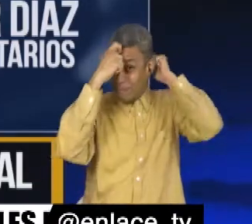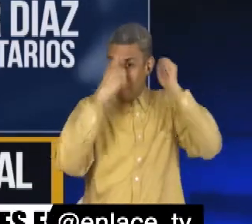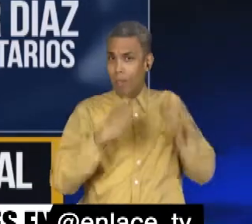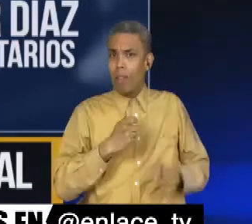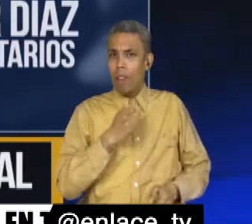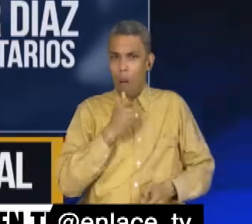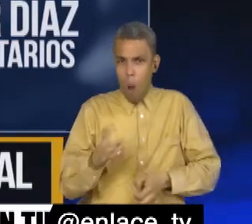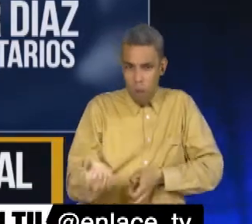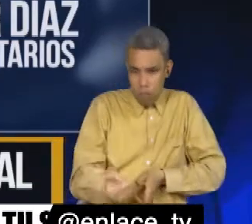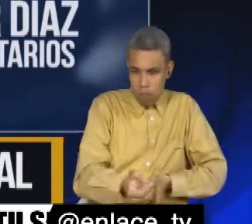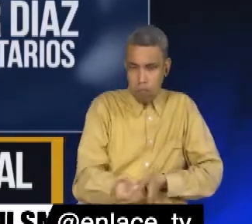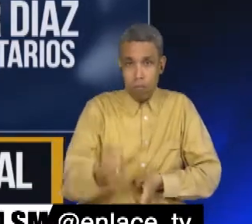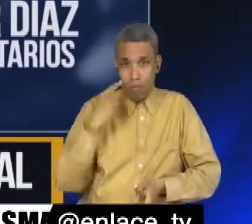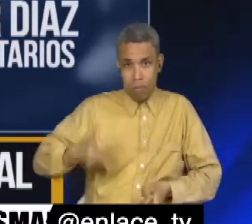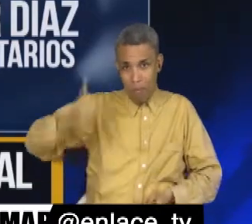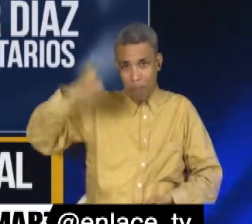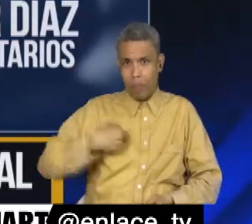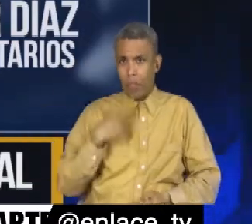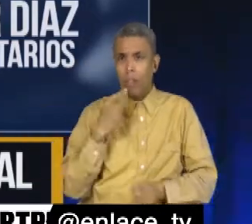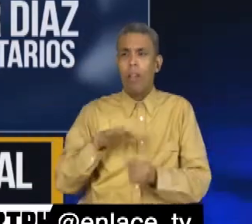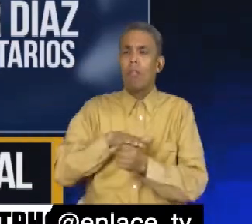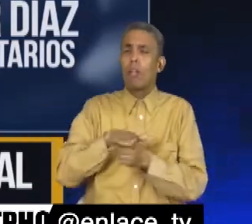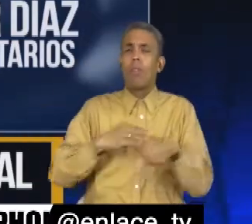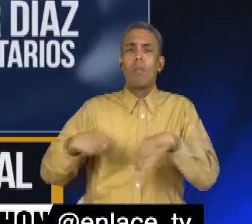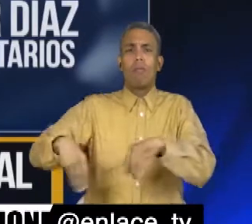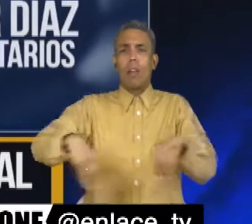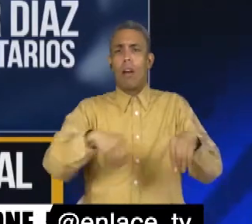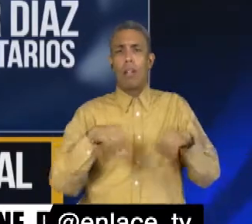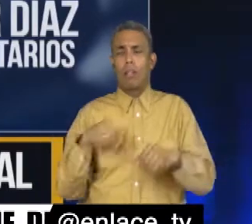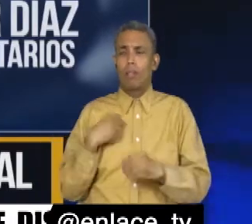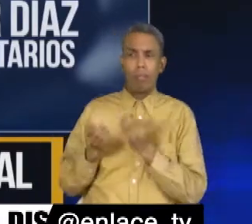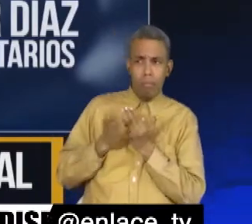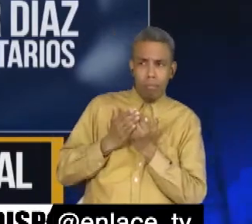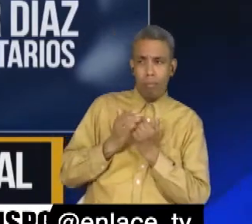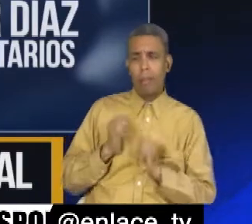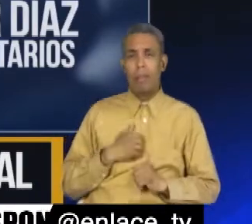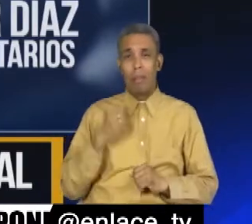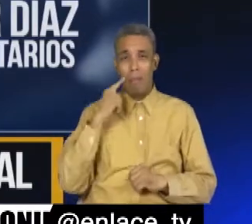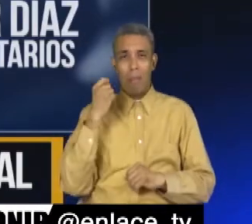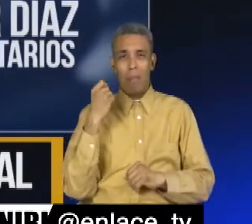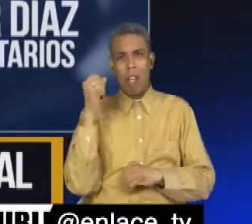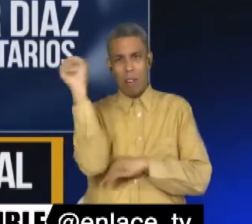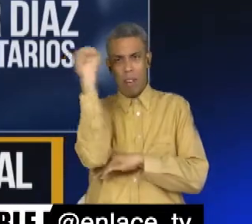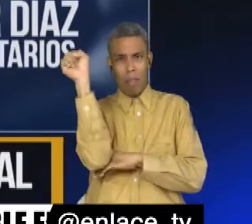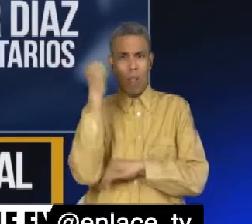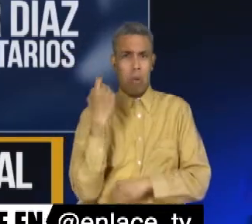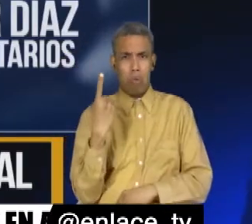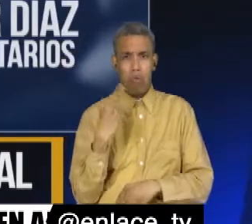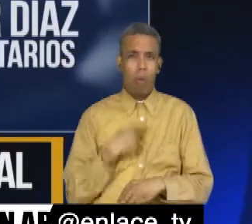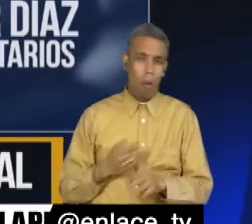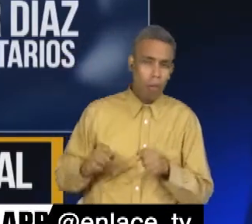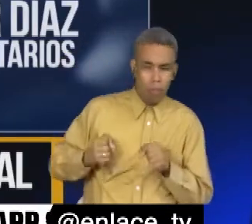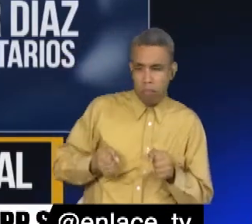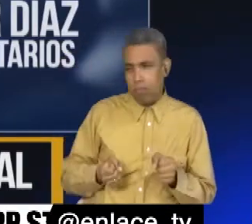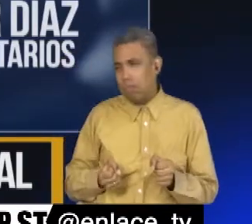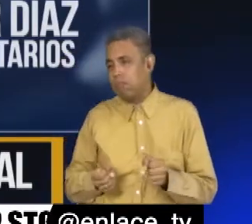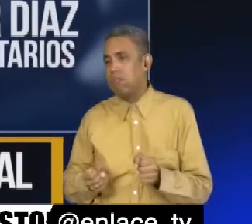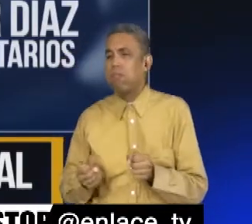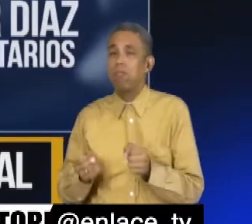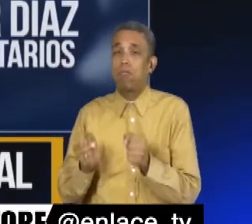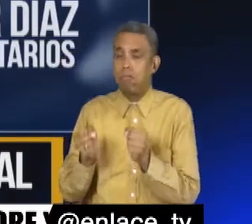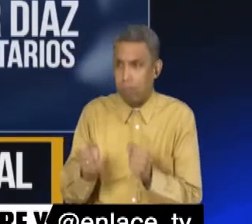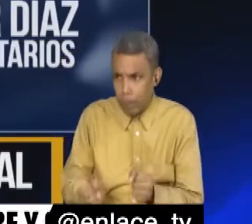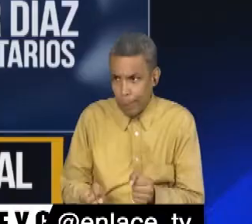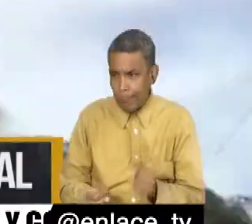Desplazamos una primera máquina con el personal. Se pide apoyo y es como así llegan 2 máquinas más del Cuerpo de Bomberos